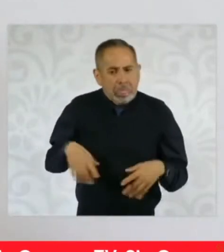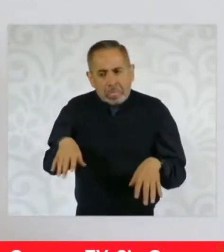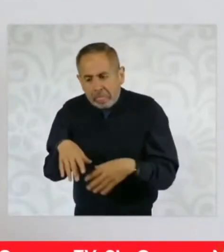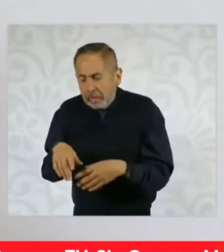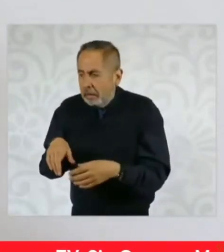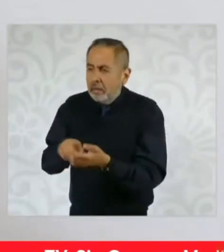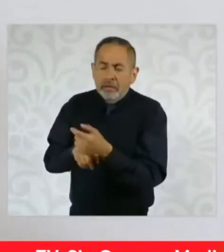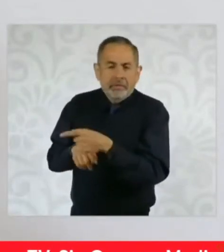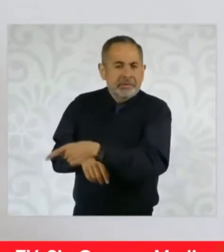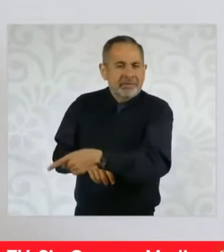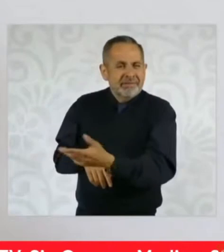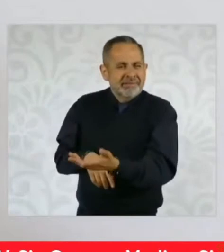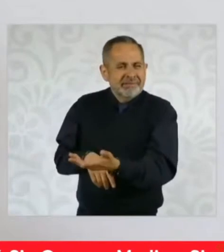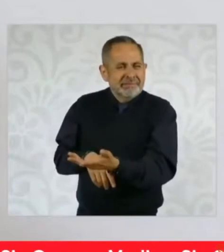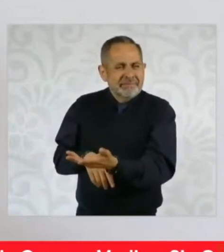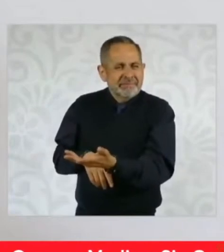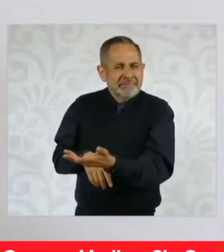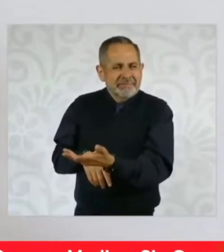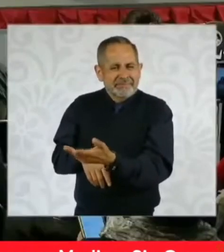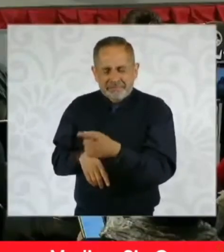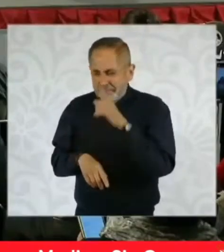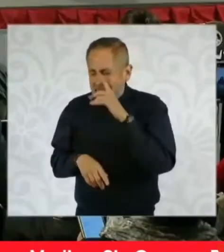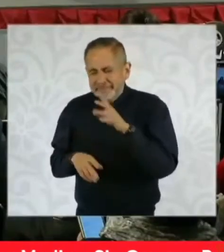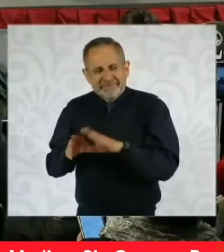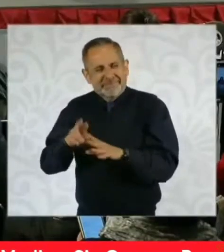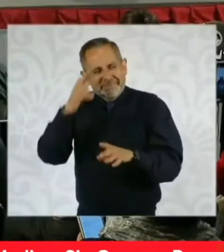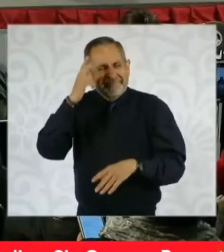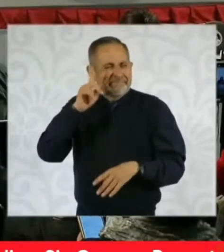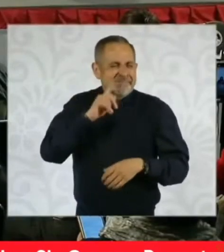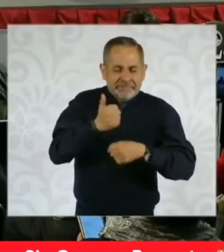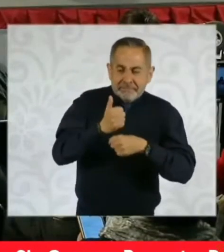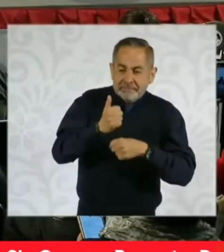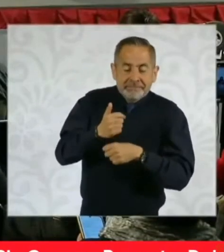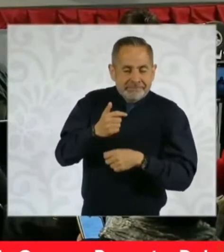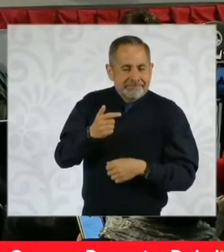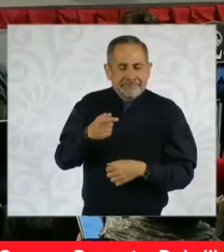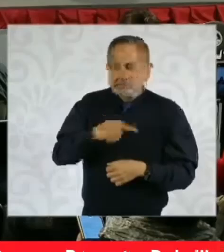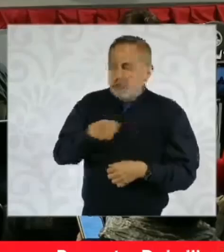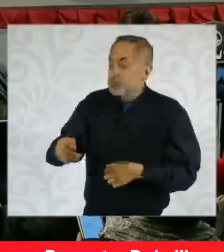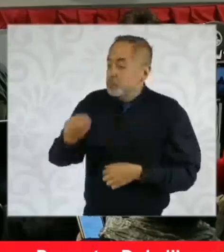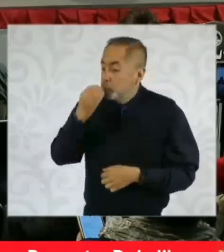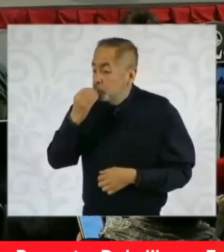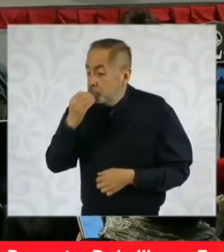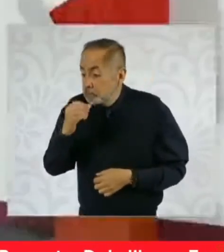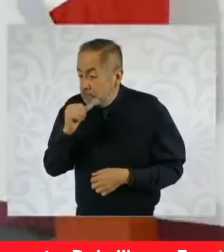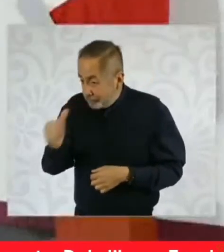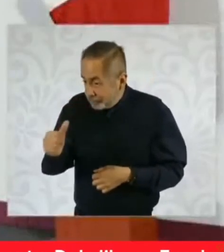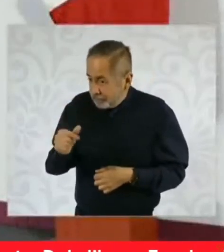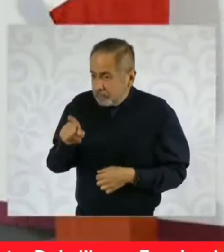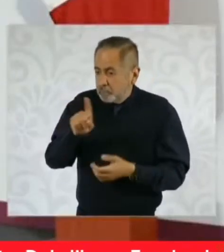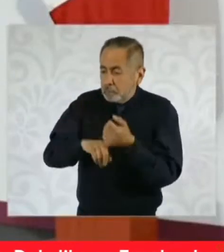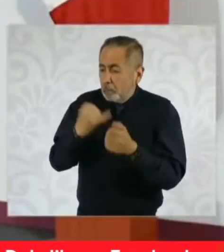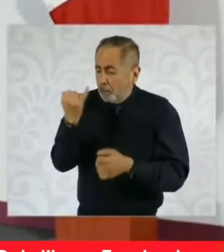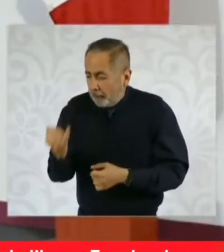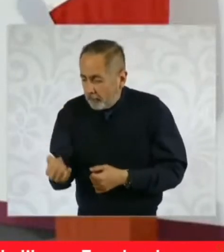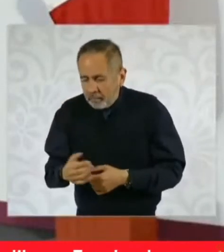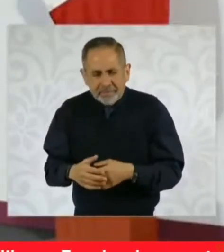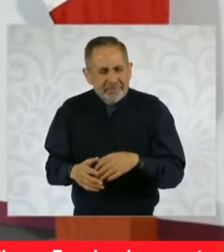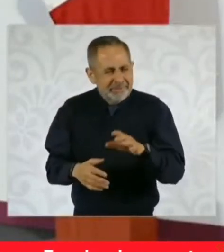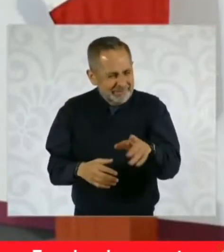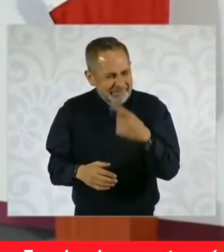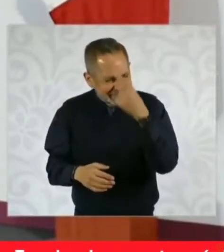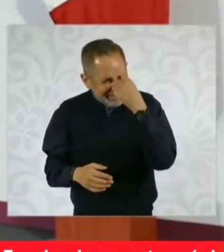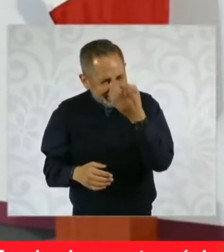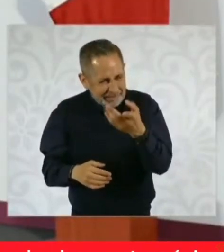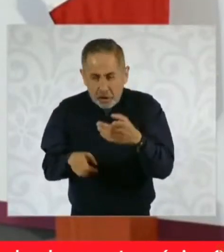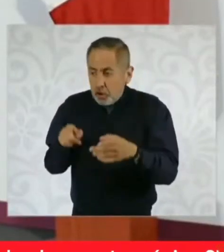¿No? Enclenques. Me encanta esa palabra, mi abuelita me decía, si no desayunaba yo me iba a poner muy enclenque. Y entonces, si nos damos cuenta,